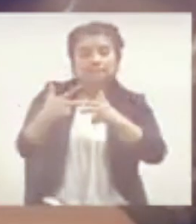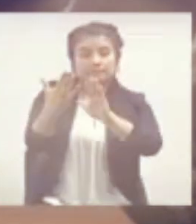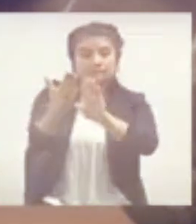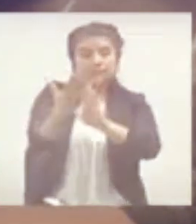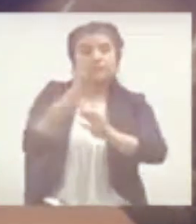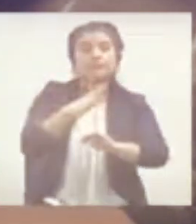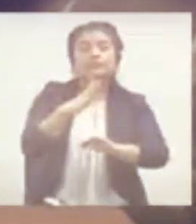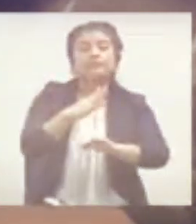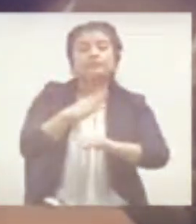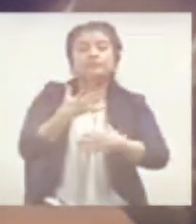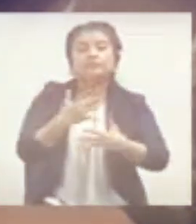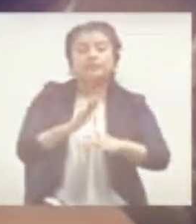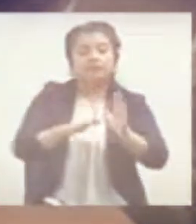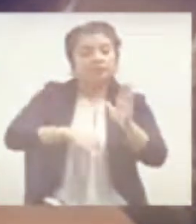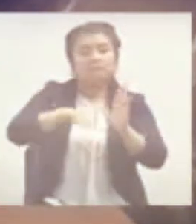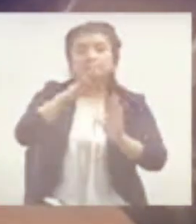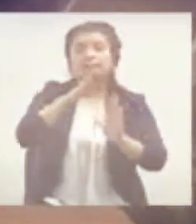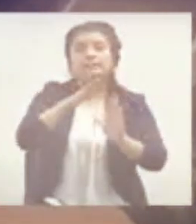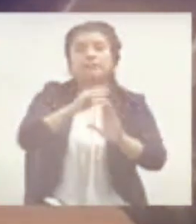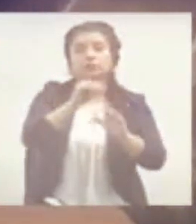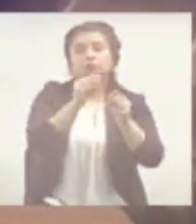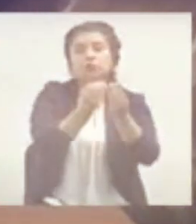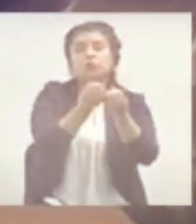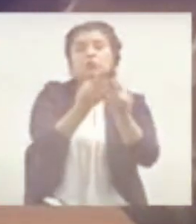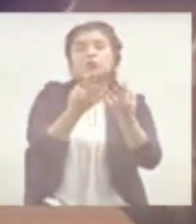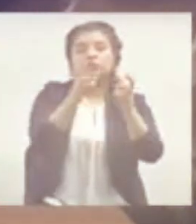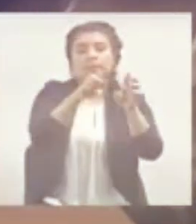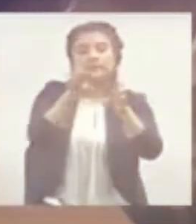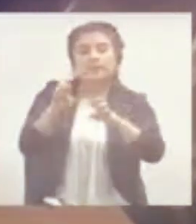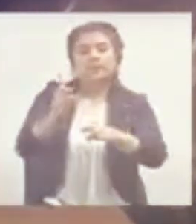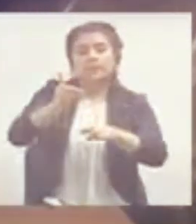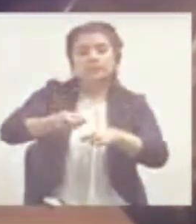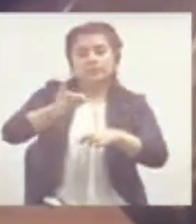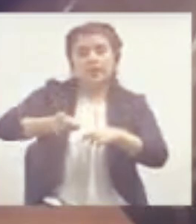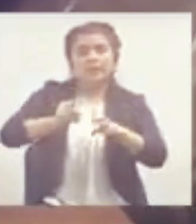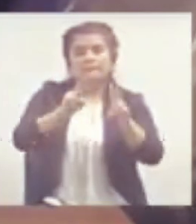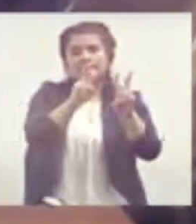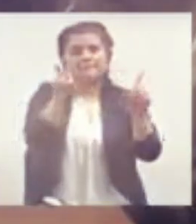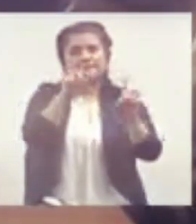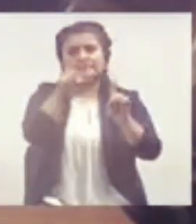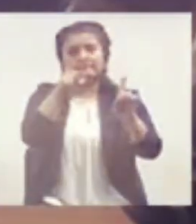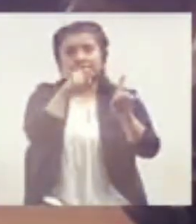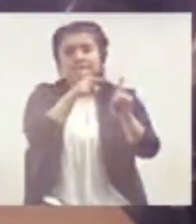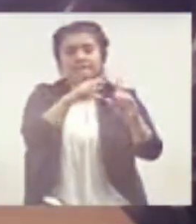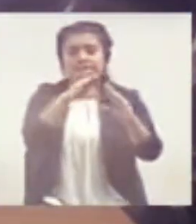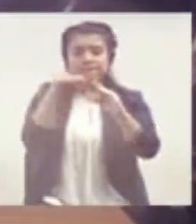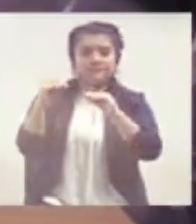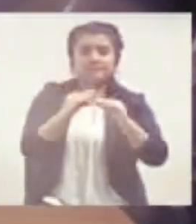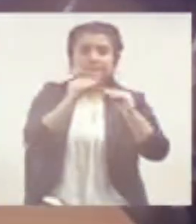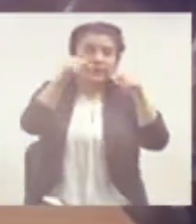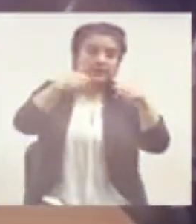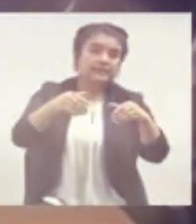tendríamos también una mayoría de los integrantes para poder tratar cualquier tema que debe de ser discutido en esta